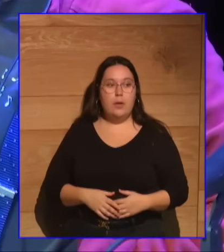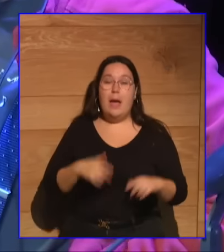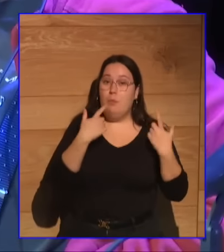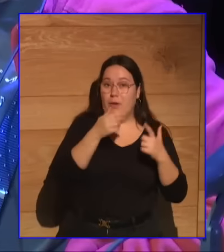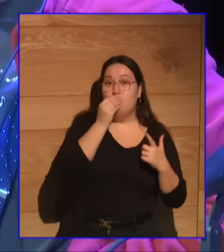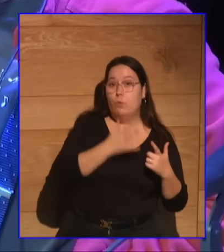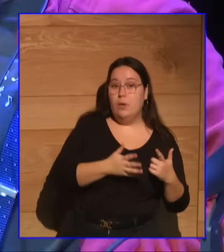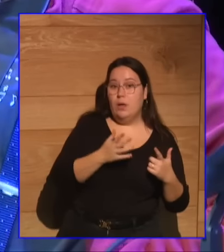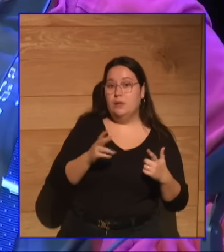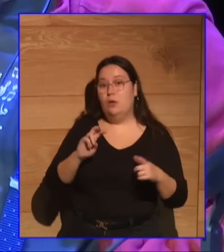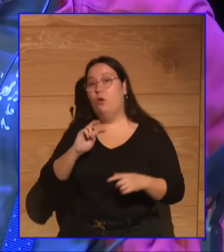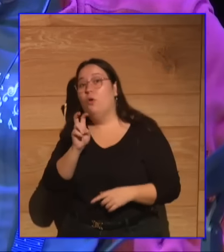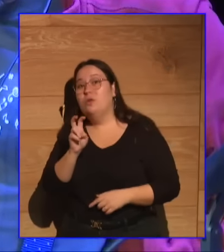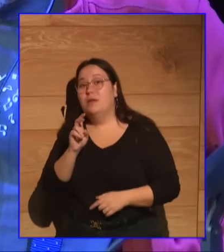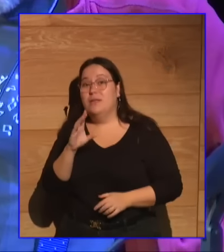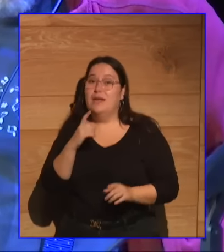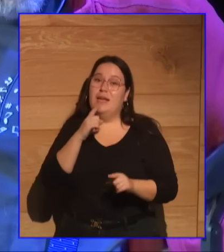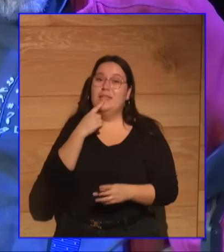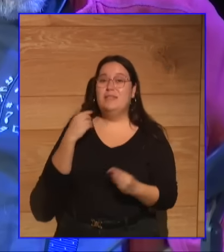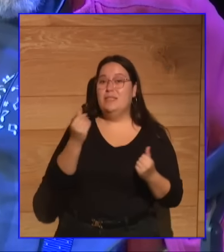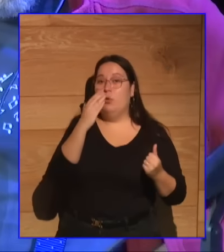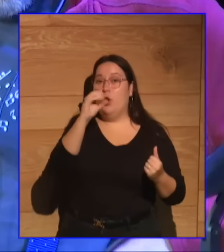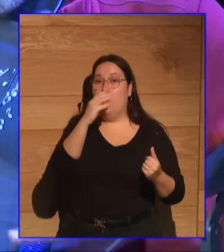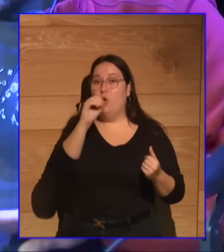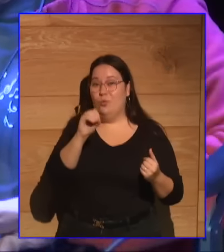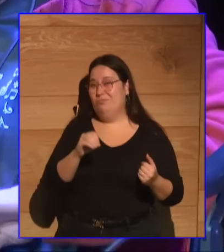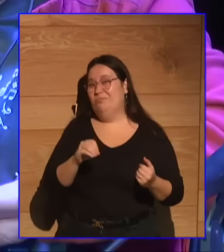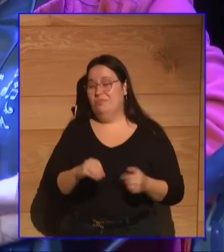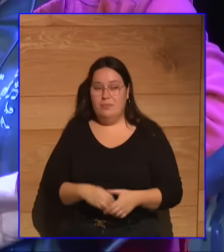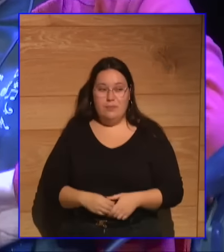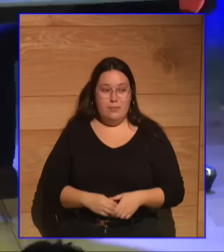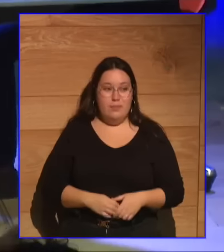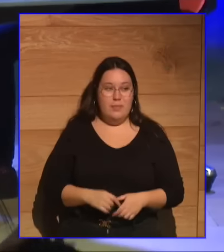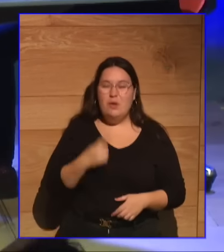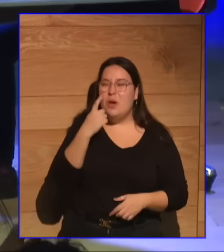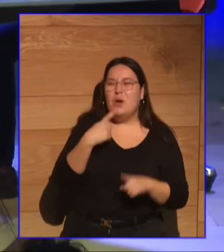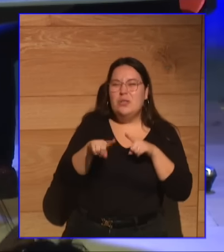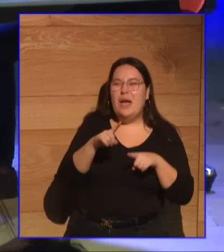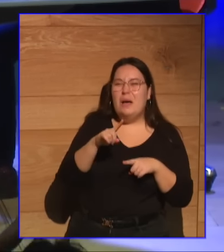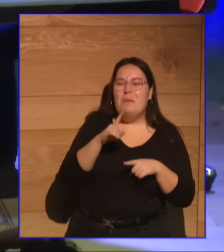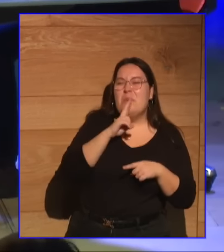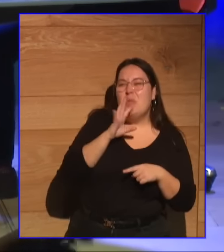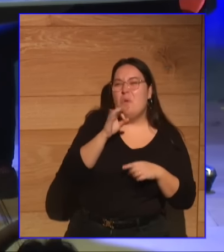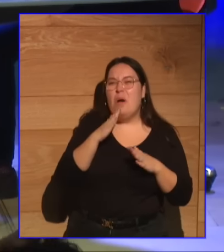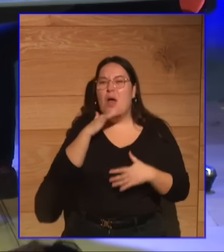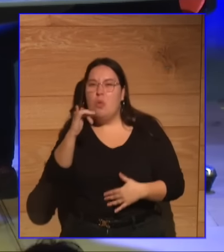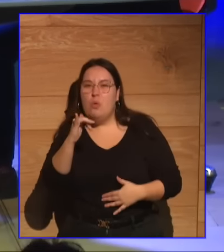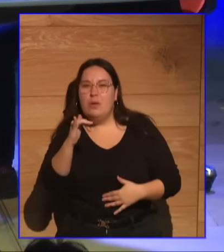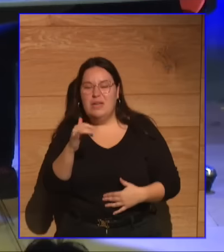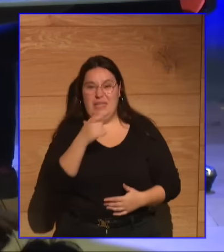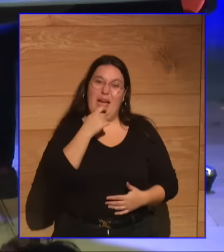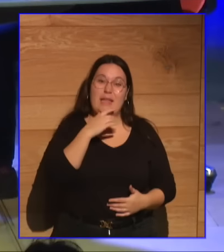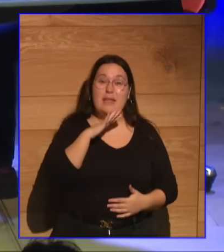parte buenísima y luego tiene la de coco. Pero tiene parte buenísima. ¿No hay una que tiene una cosa verde o azul al final? Claro, es que no hay que hacer galletas